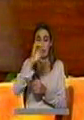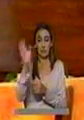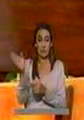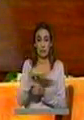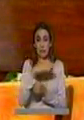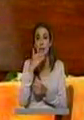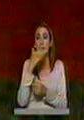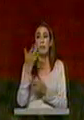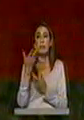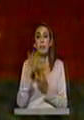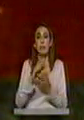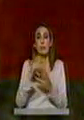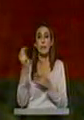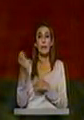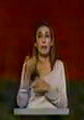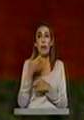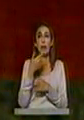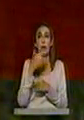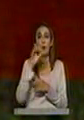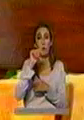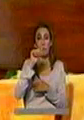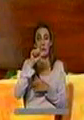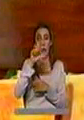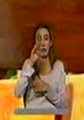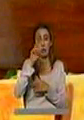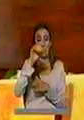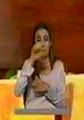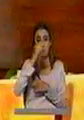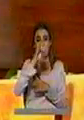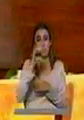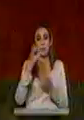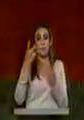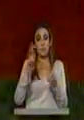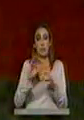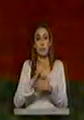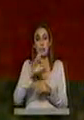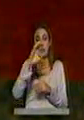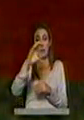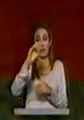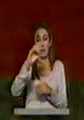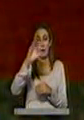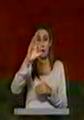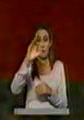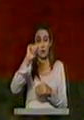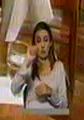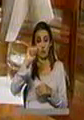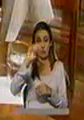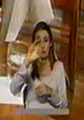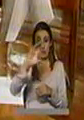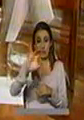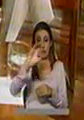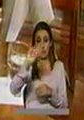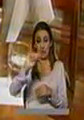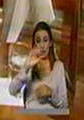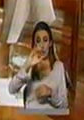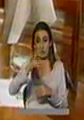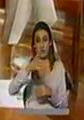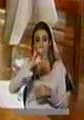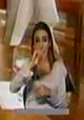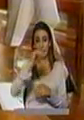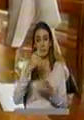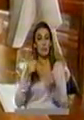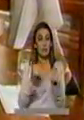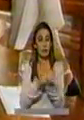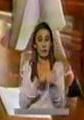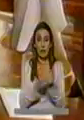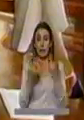Baños, ¿no? Exacto. Alausí, que es en la provincia de Chimborazo, y muy reconocido por el tren, ¿no? Sí. La estación de la Nariz del Diablo queda muy